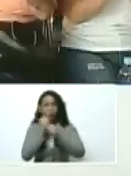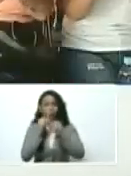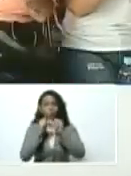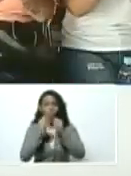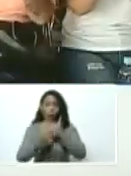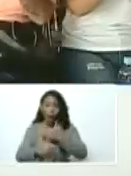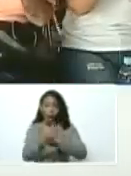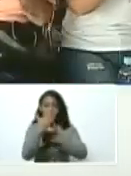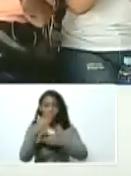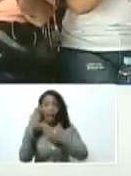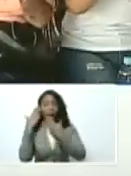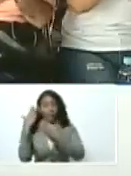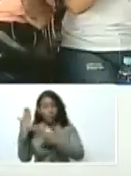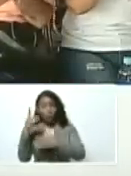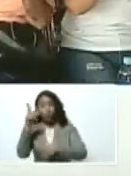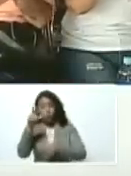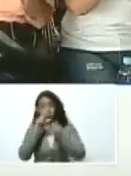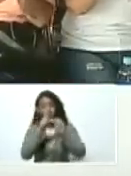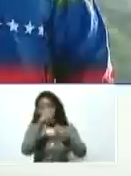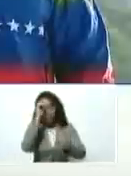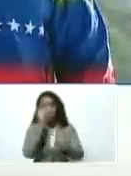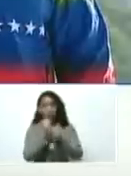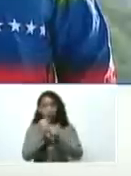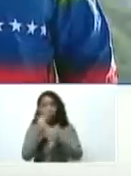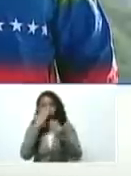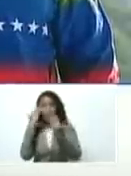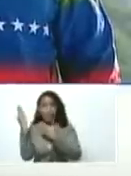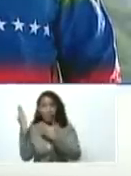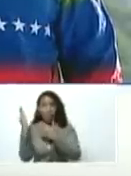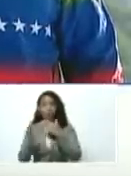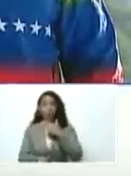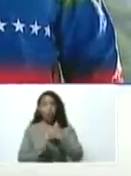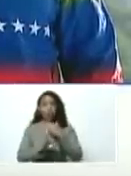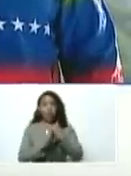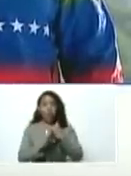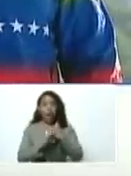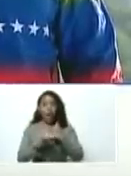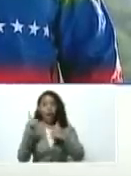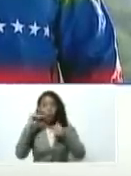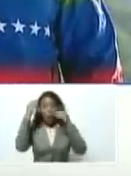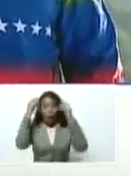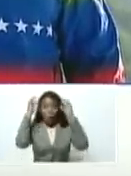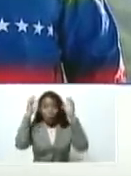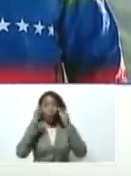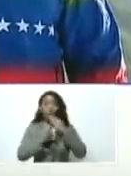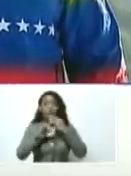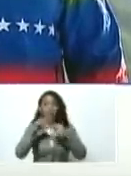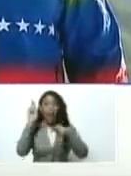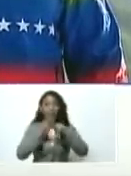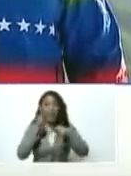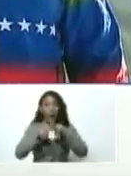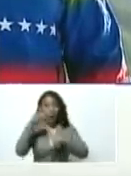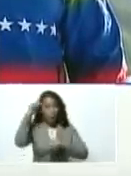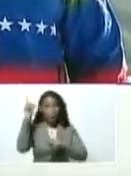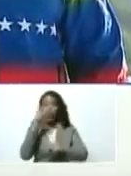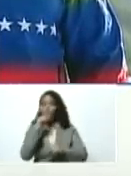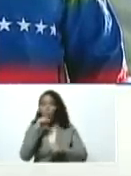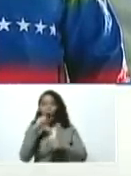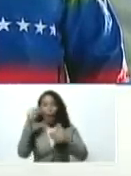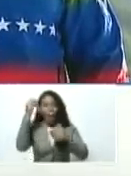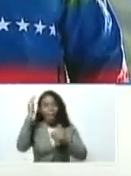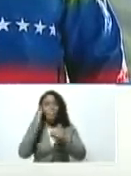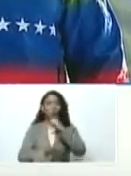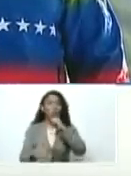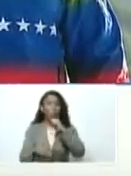Terán. Sigue para adelante, muchacho. Mira, todavía no se le ha caído el pelo. Tiene el pelo negro todavía. A menos que se